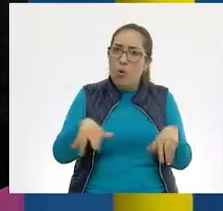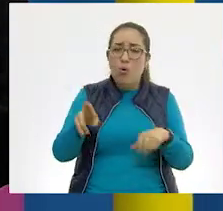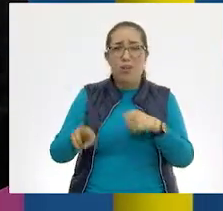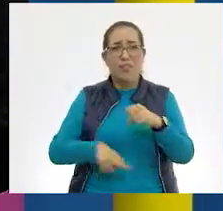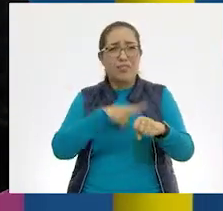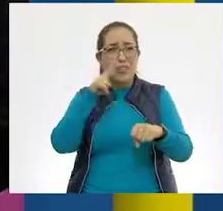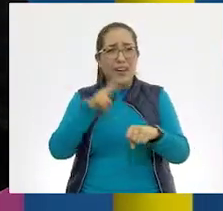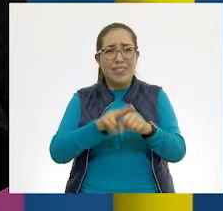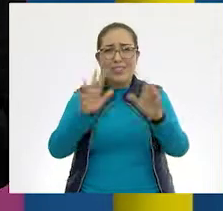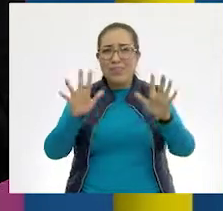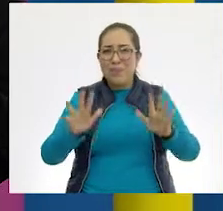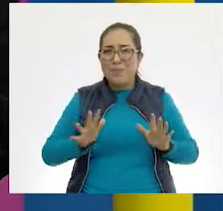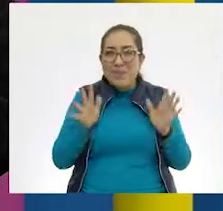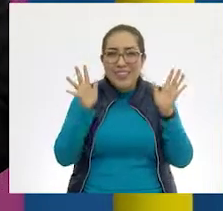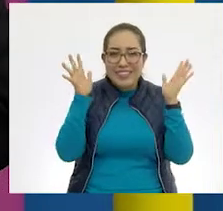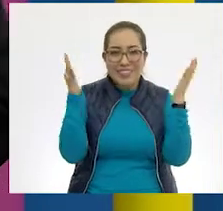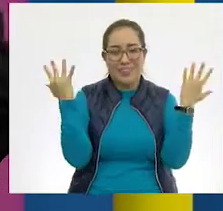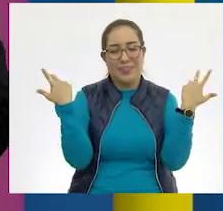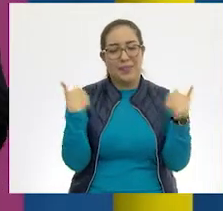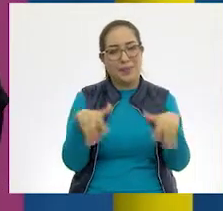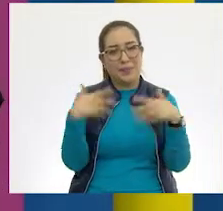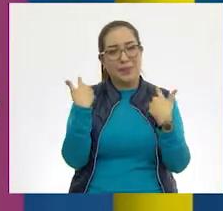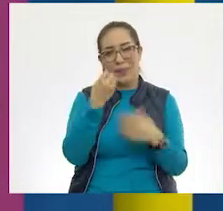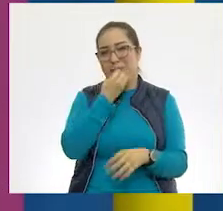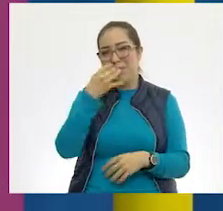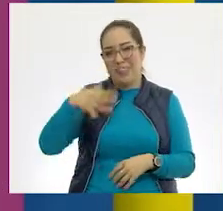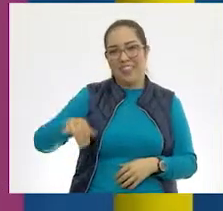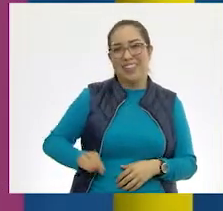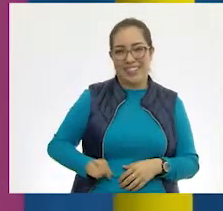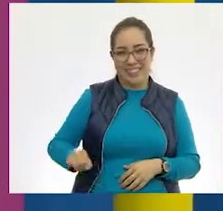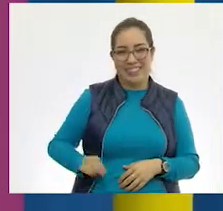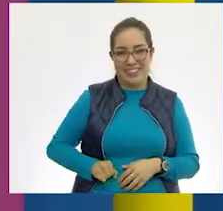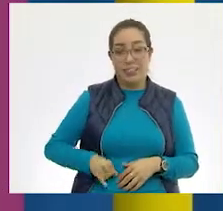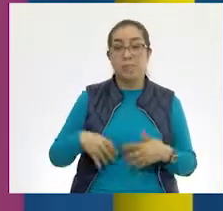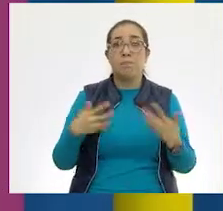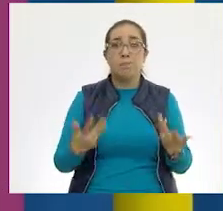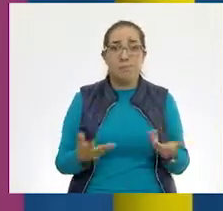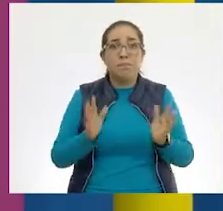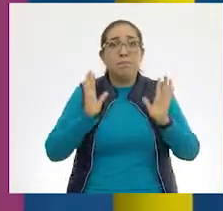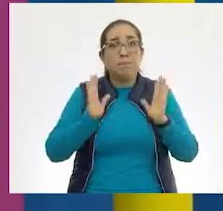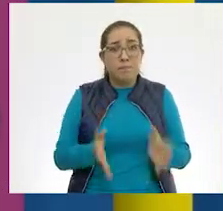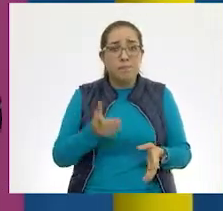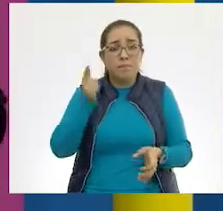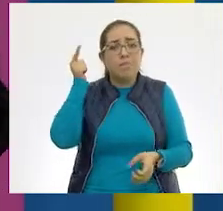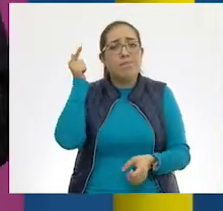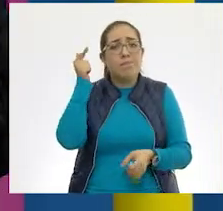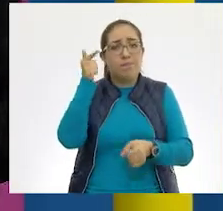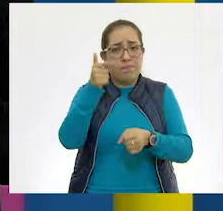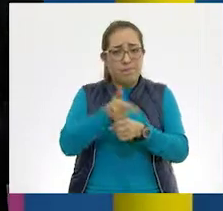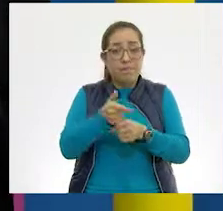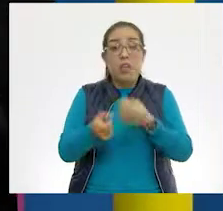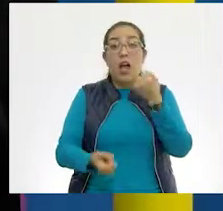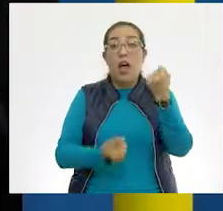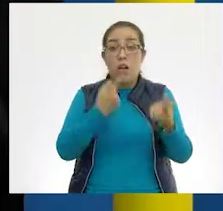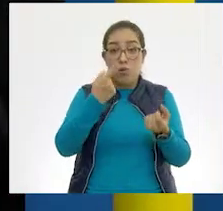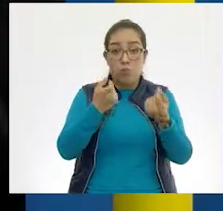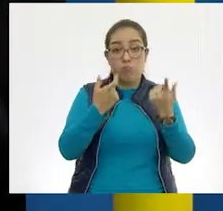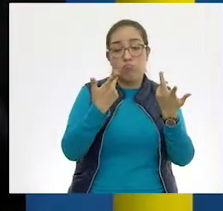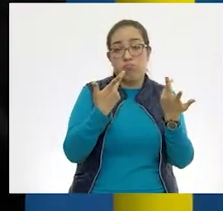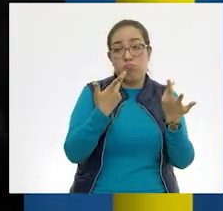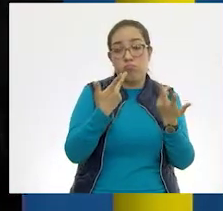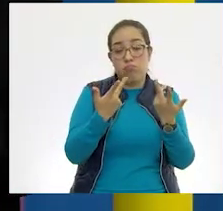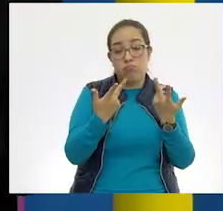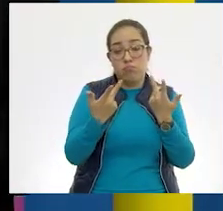da sorpresas muy interesantes. Entonces nos damos cuenta de que hay seres vivos que